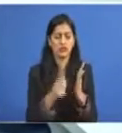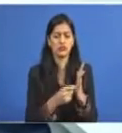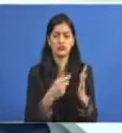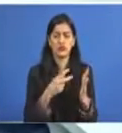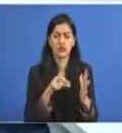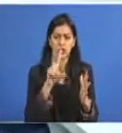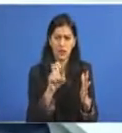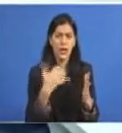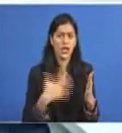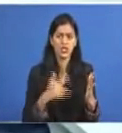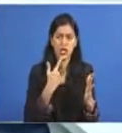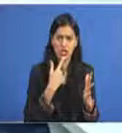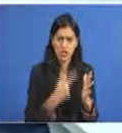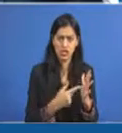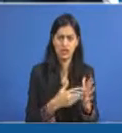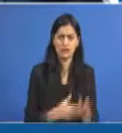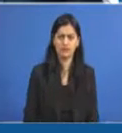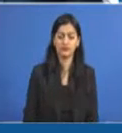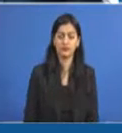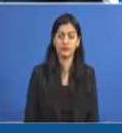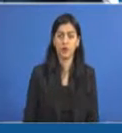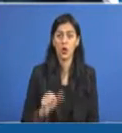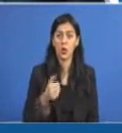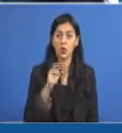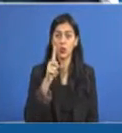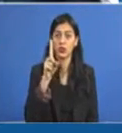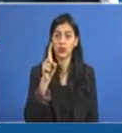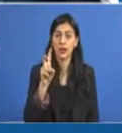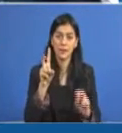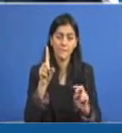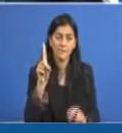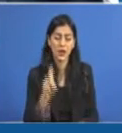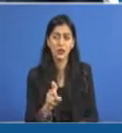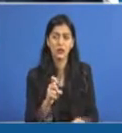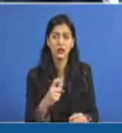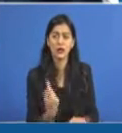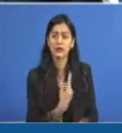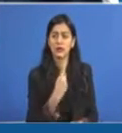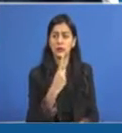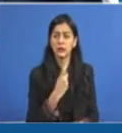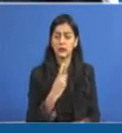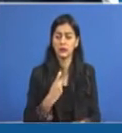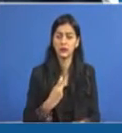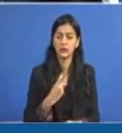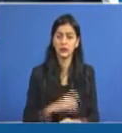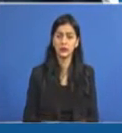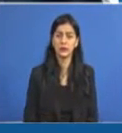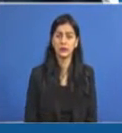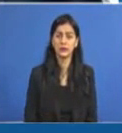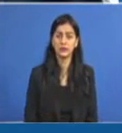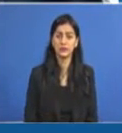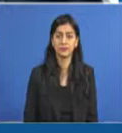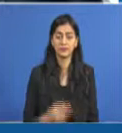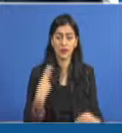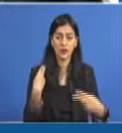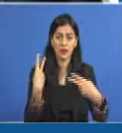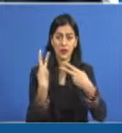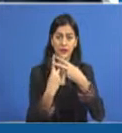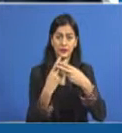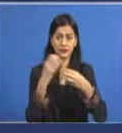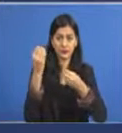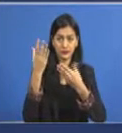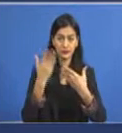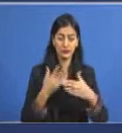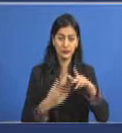mencionar. Otra de las preguntas más comunes que nos llegan a nuestra mesa de redacción, utilizando el hashtag o etiqueta Yo